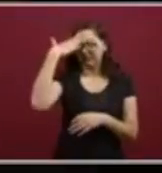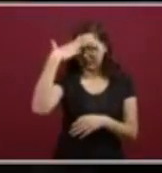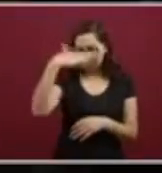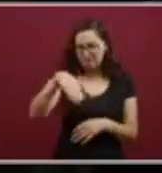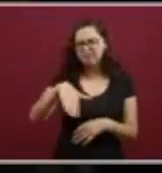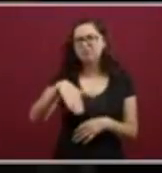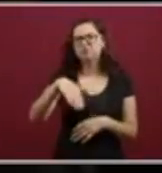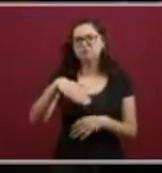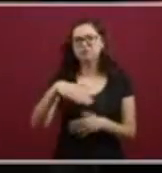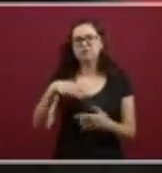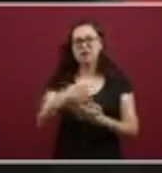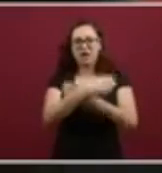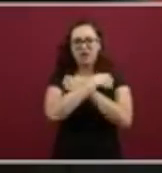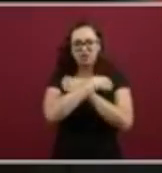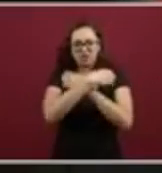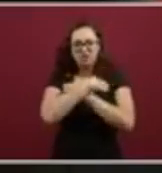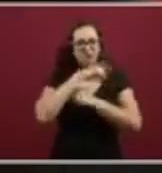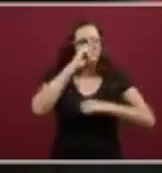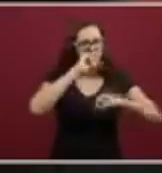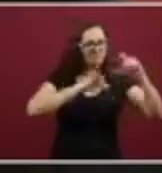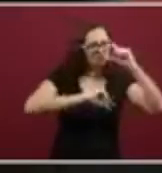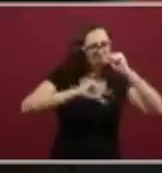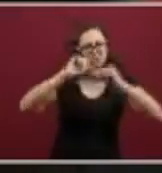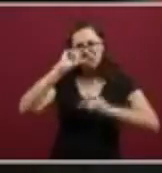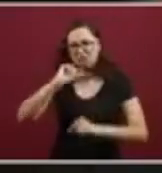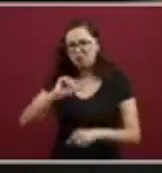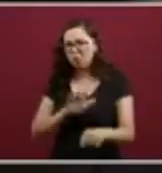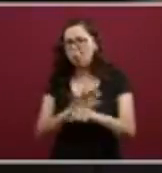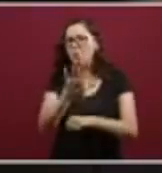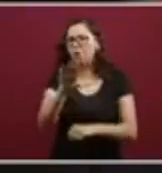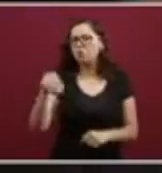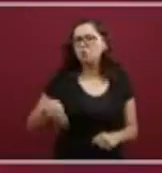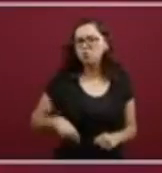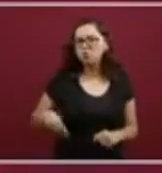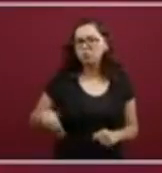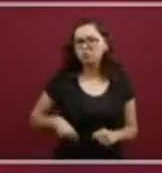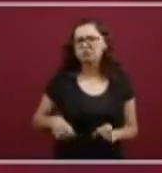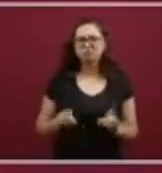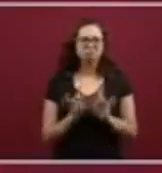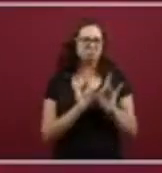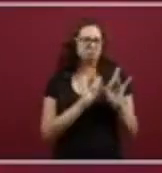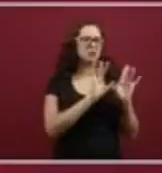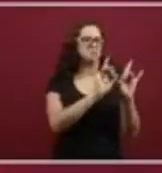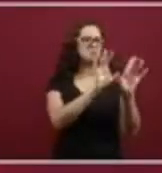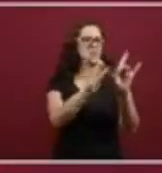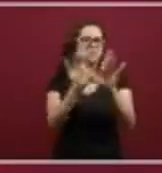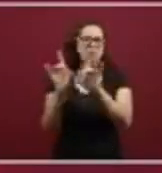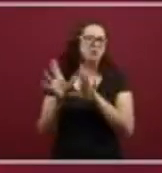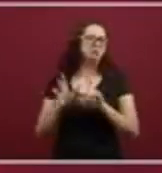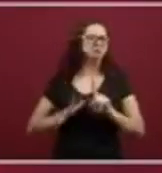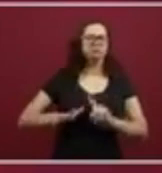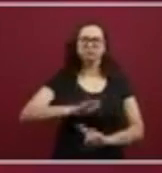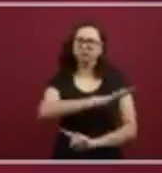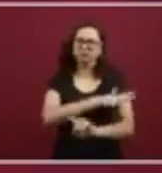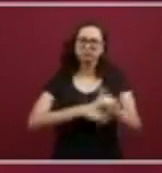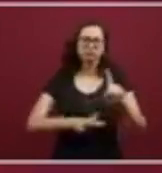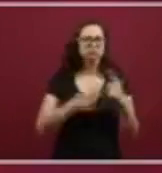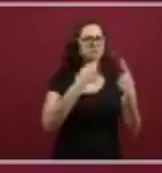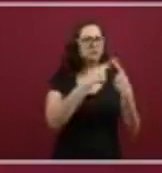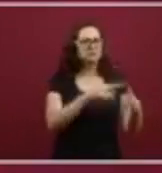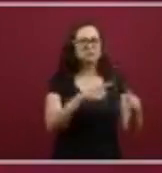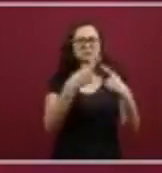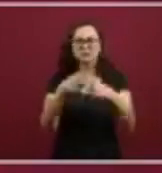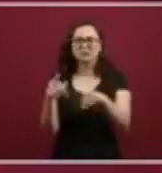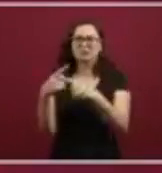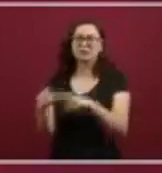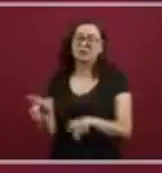deficiencias en la educación obedecen a una serie de circunstancias y, sobre todo, a la